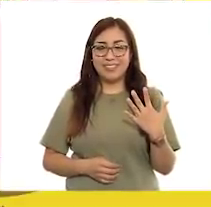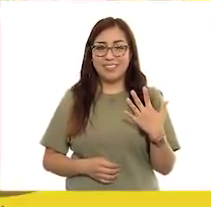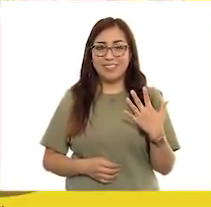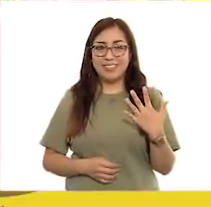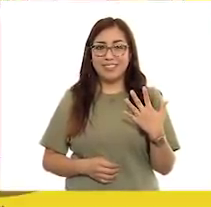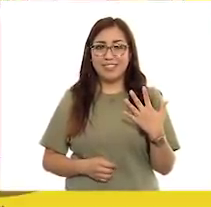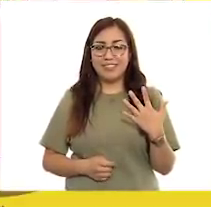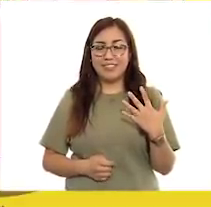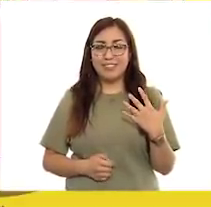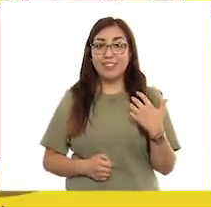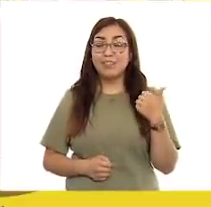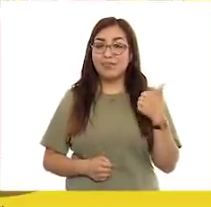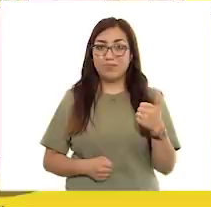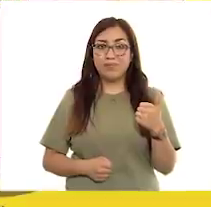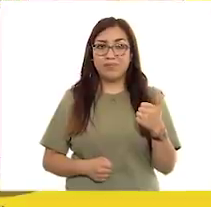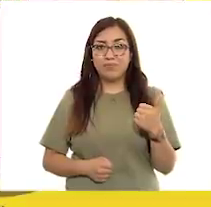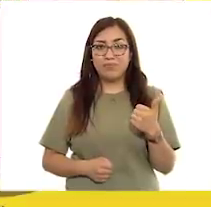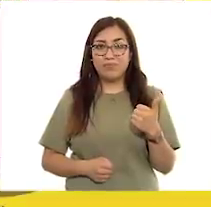cinco,